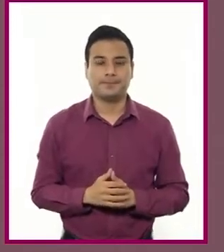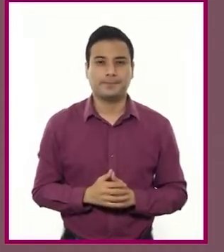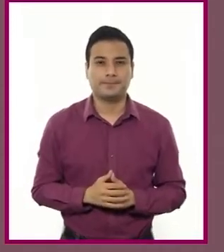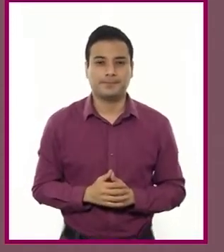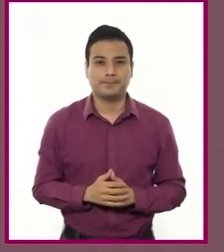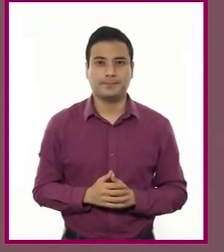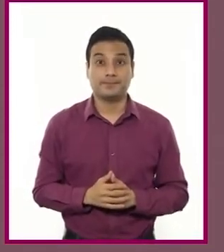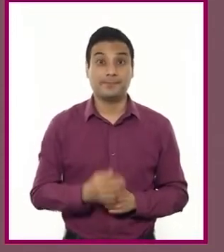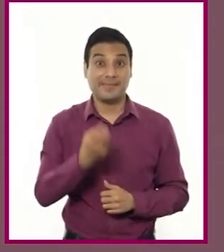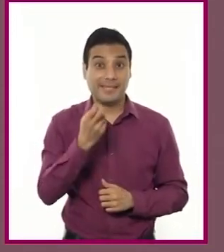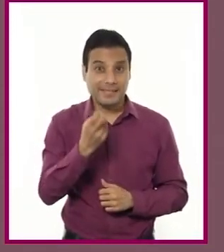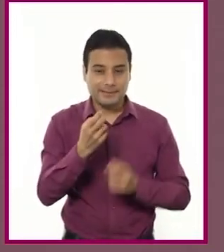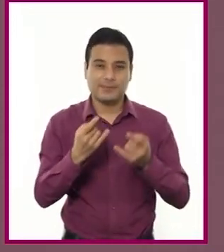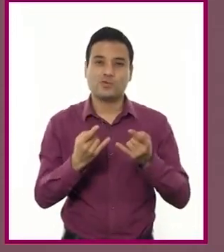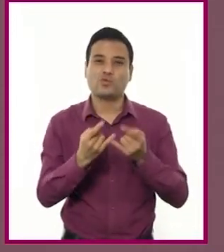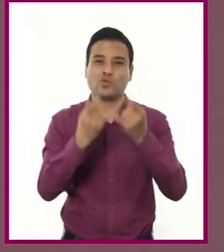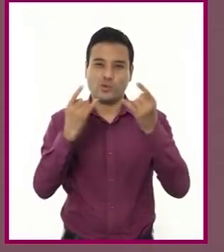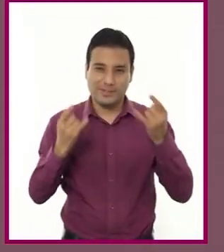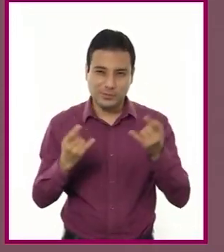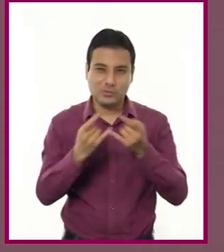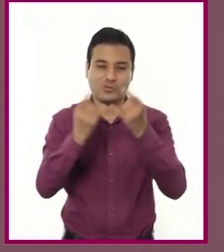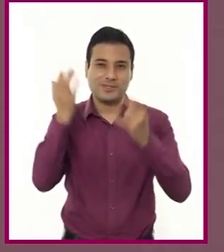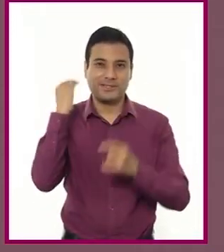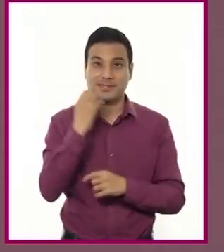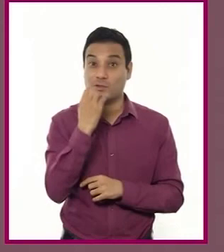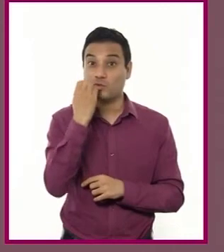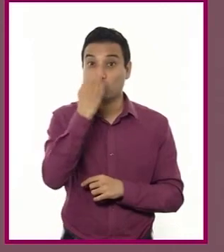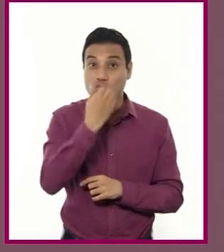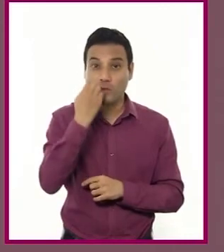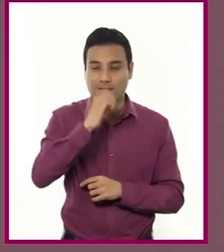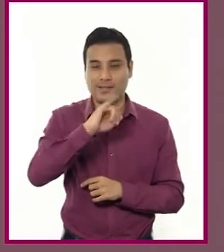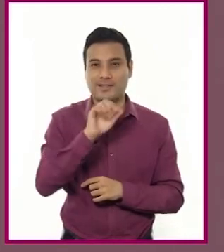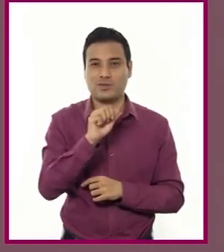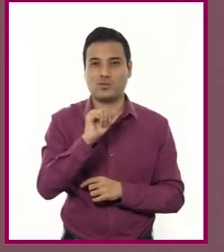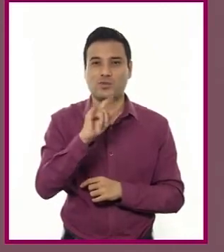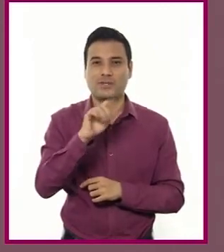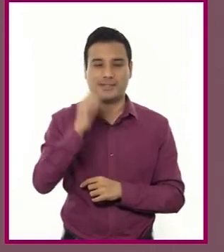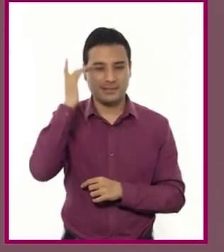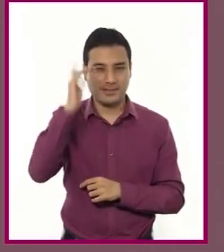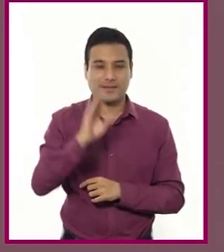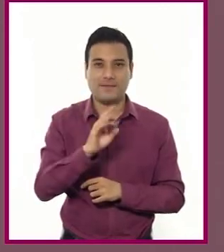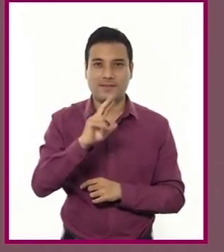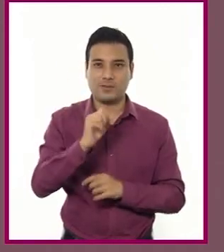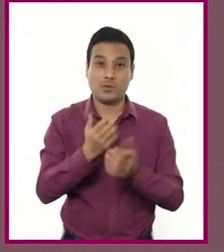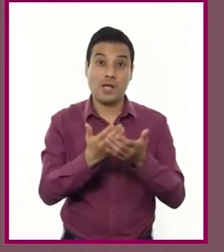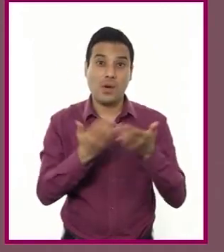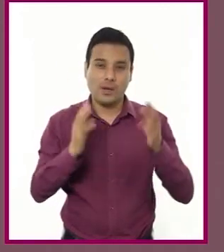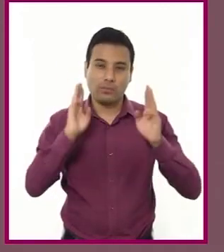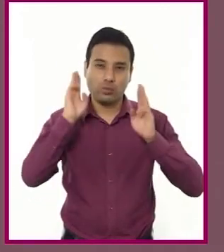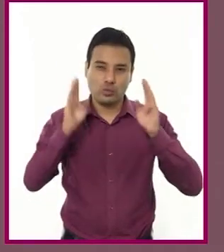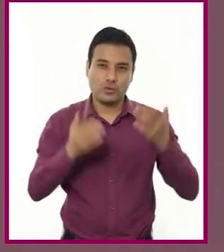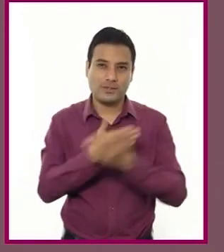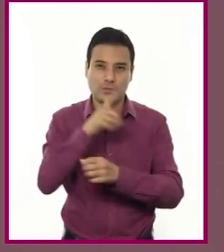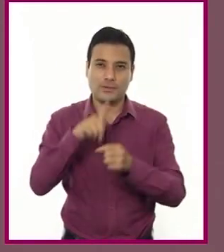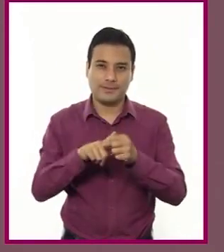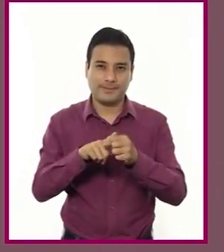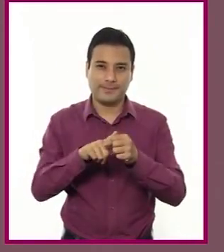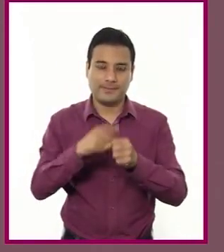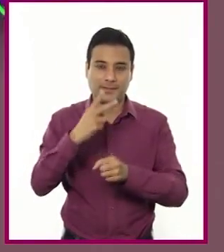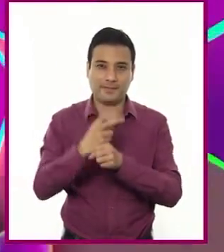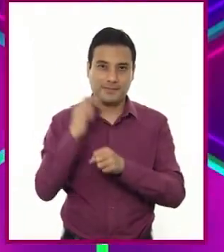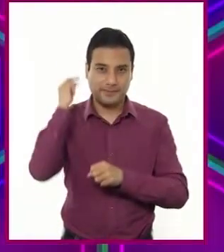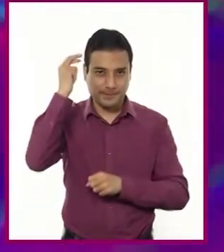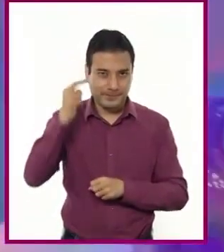Esta es la historia del antiguo Colegio Jesuita de San Francisco Javier. Hoy, Museo Nacional del Virreinato. ¡Tan,